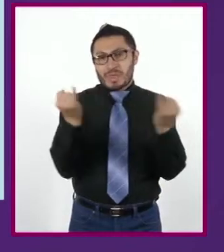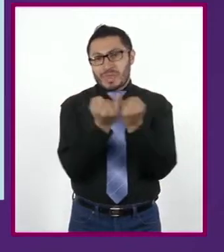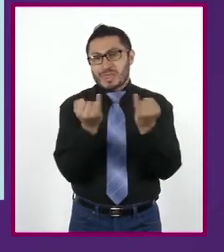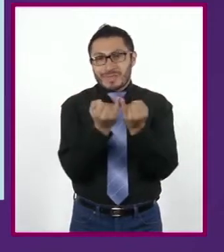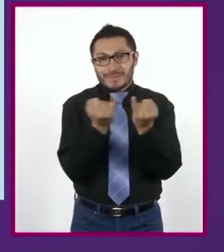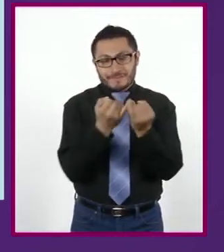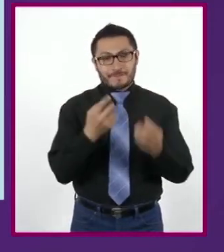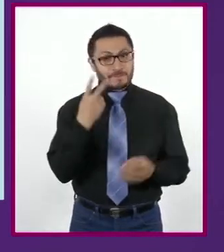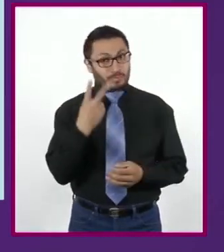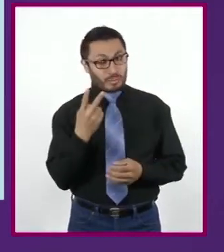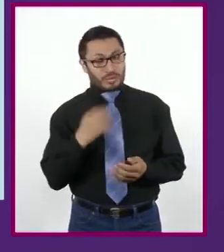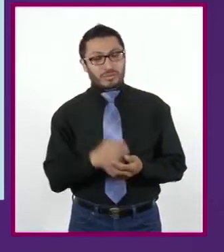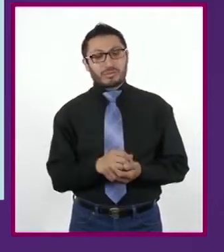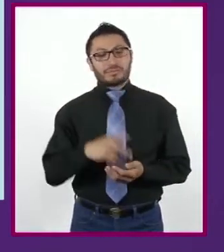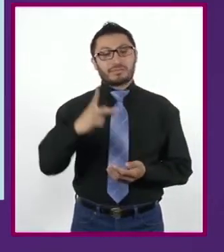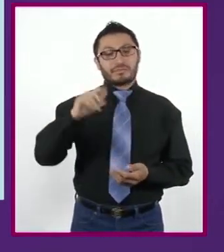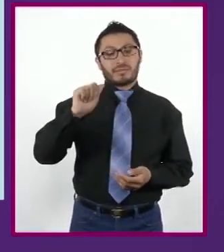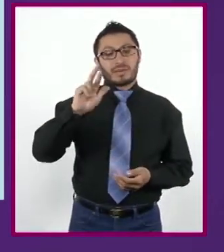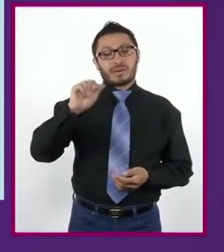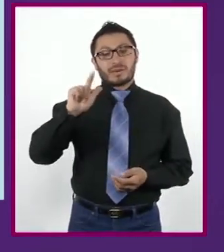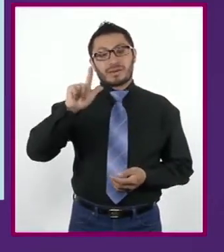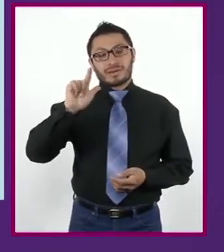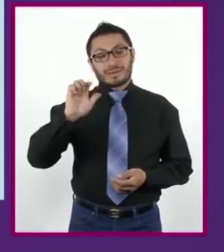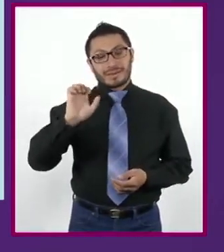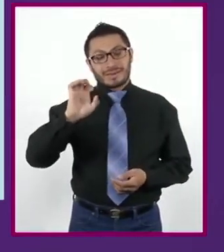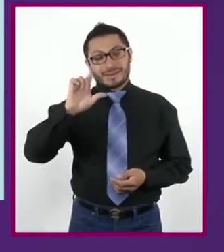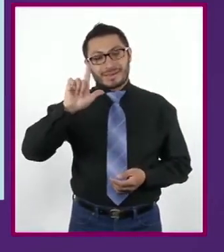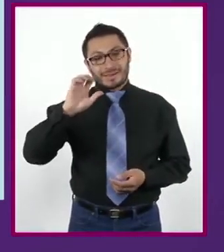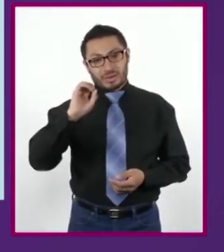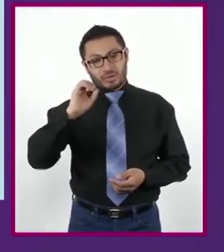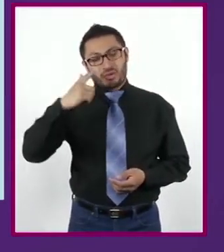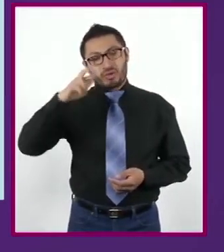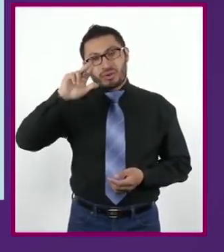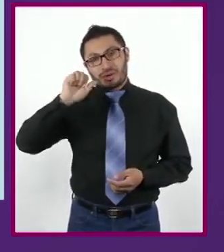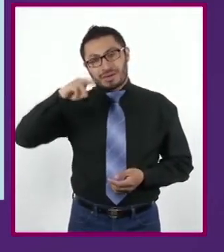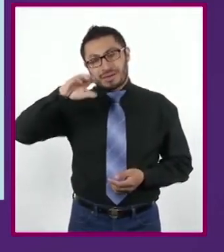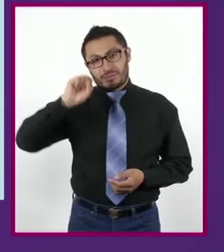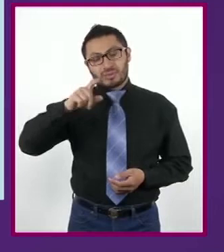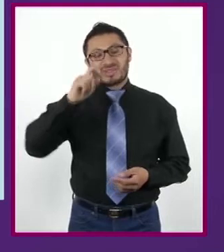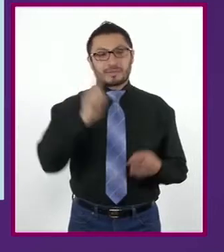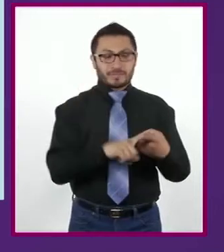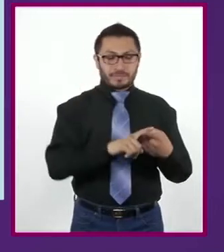Los paralelogramos son el cuadrado,